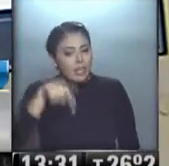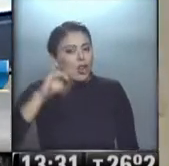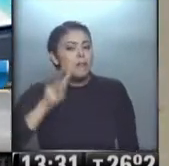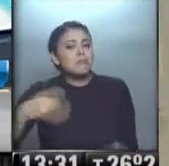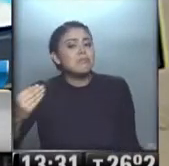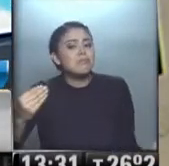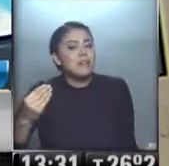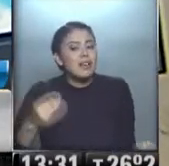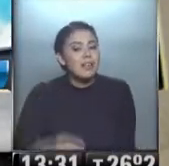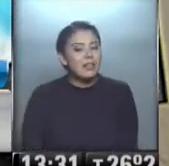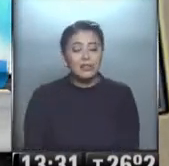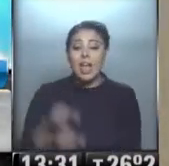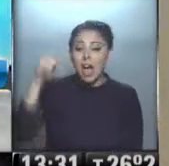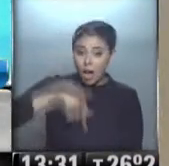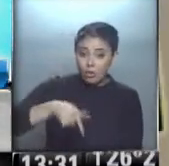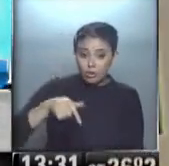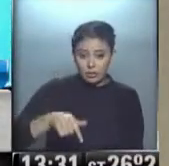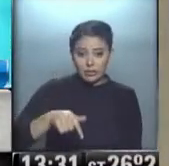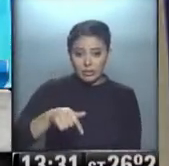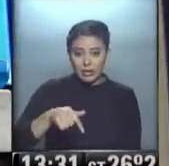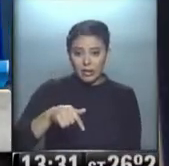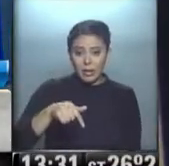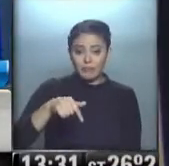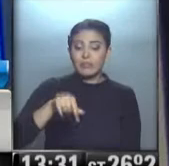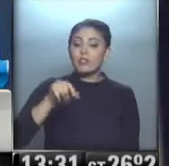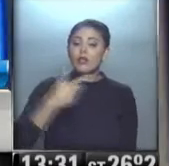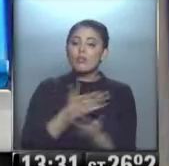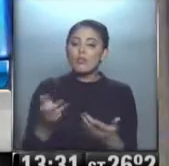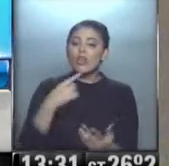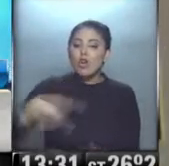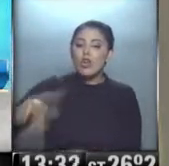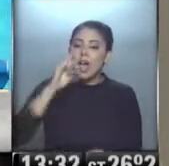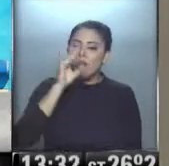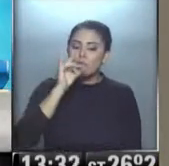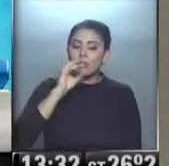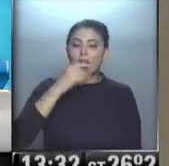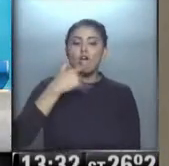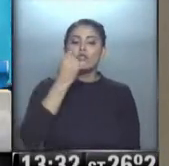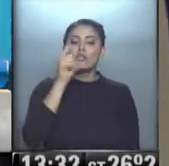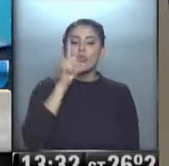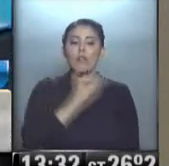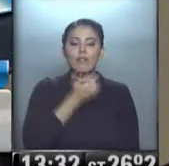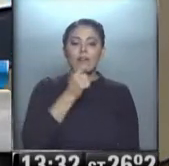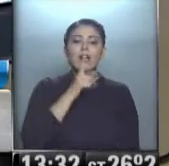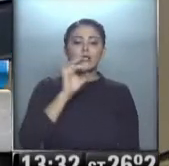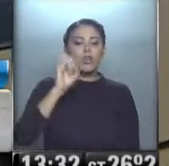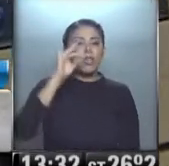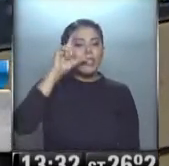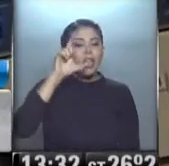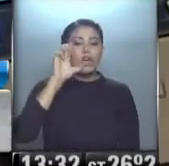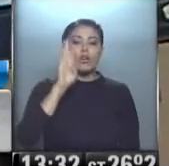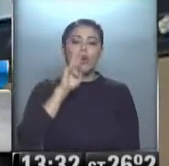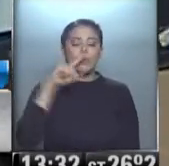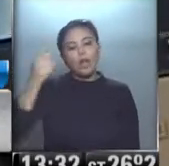a través del microscopio en este momento hay una muestra azul que es sulfato de cobre y el resto de